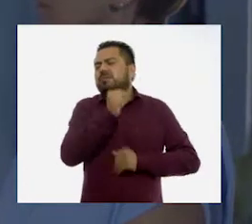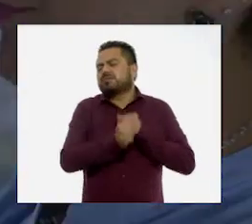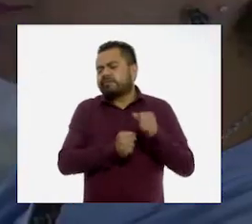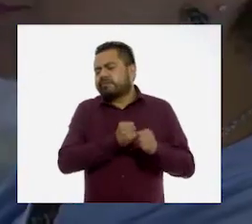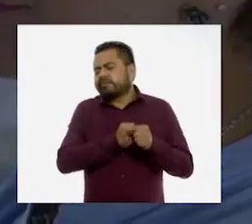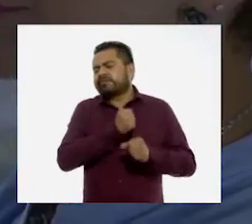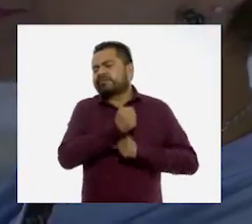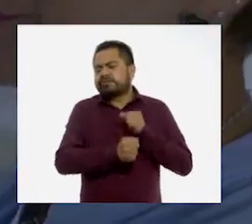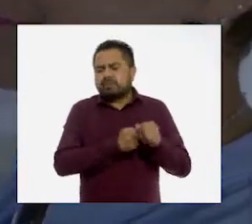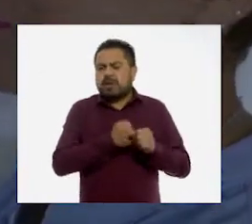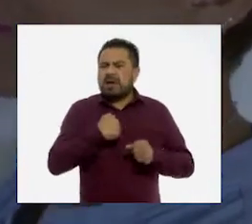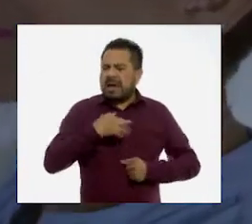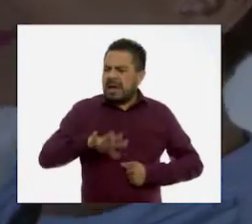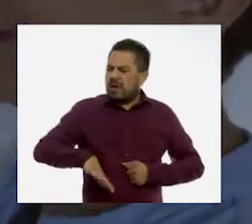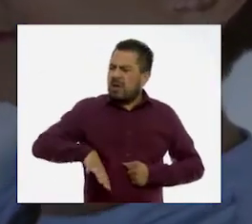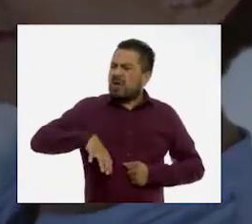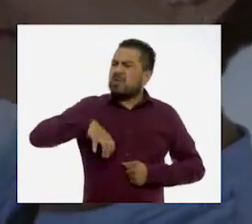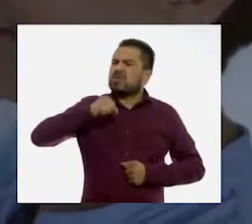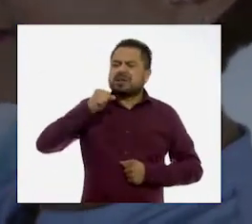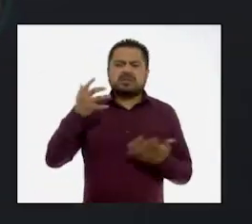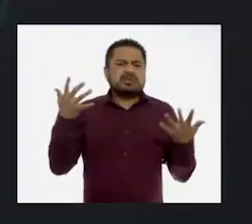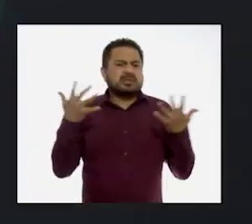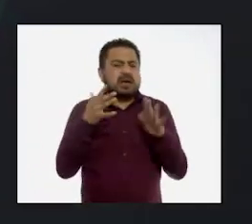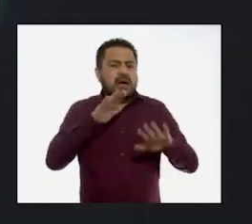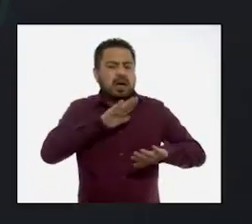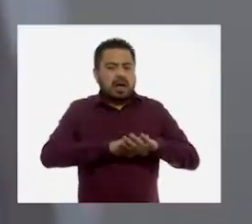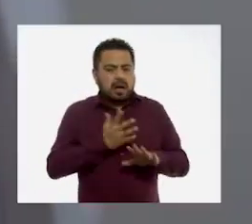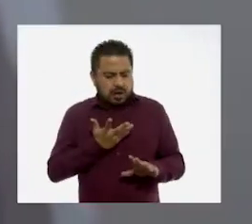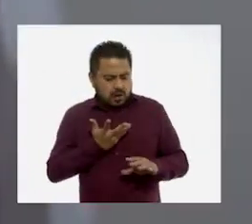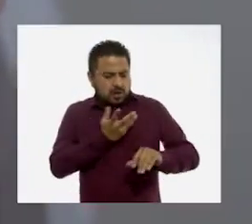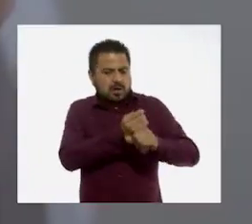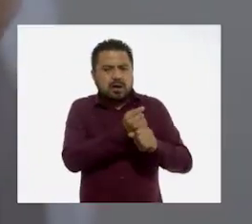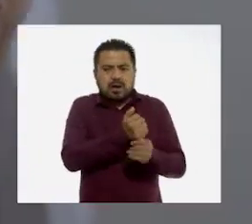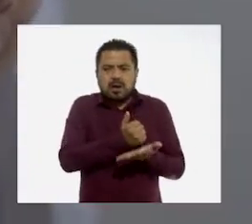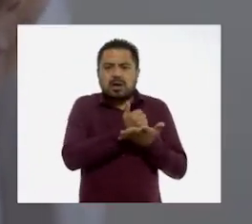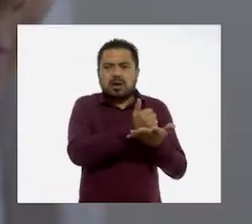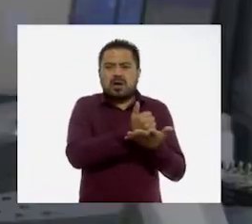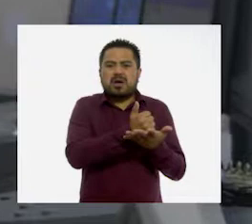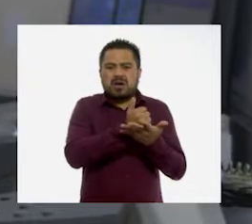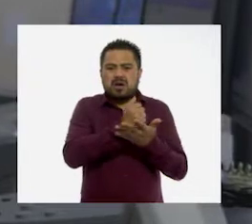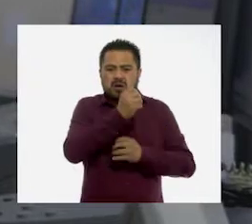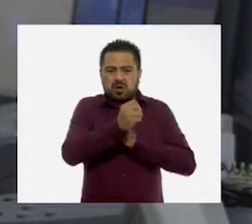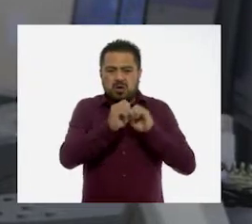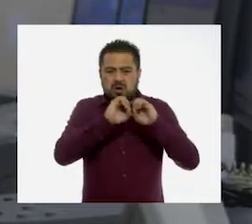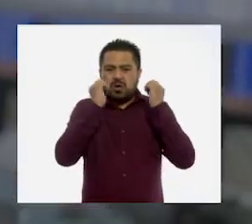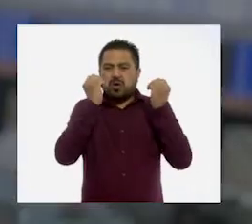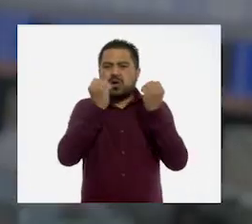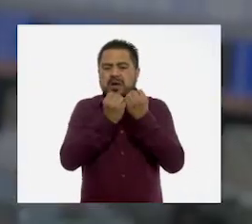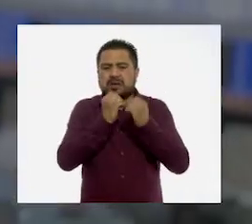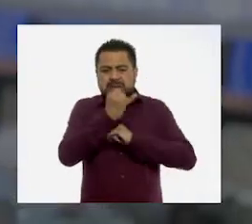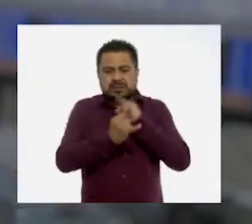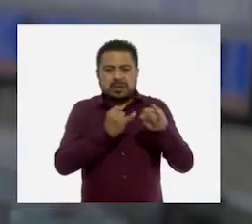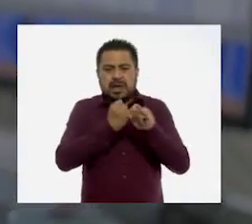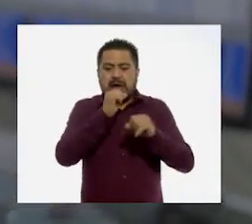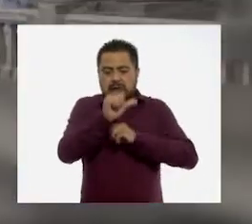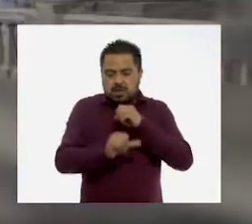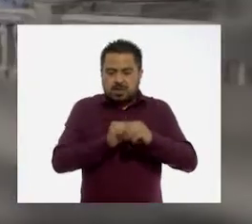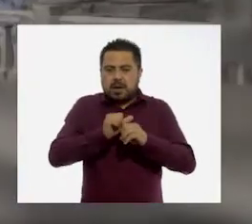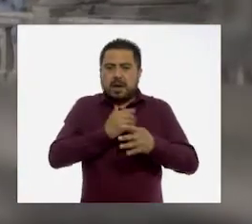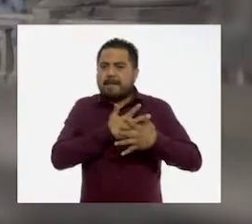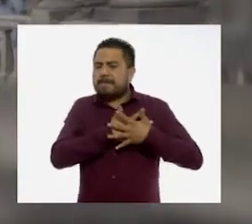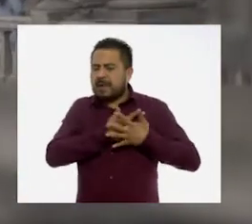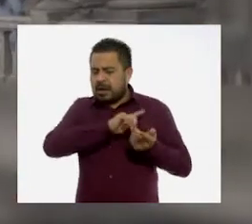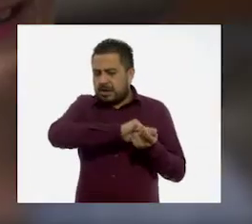años, mi esfuerzo y mi estudio me llevaron a colaborar en el Organismo Internacional de Energía Atómica, convirtiendo mi